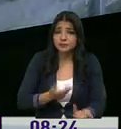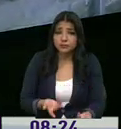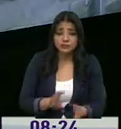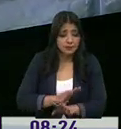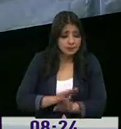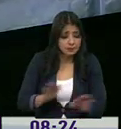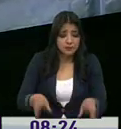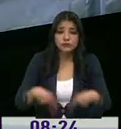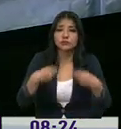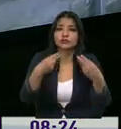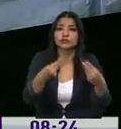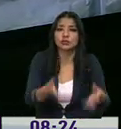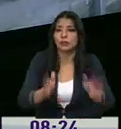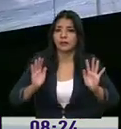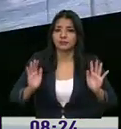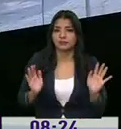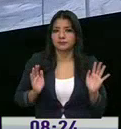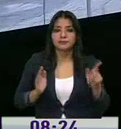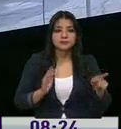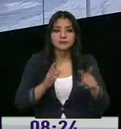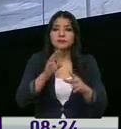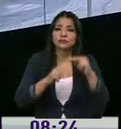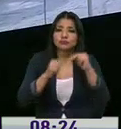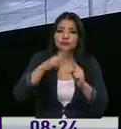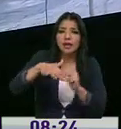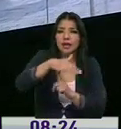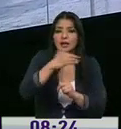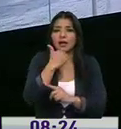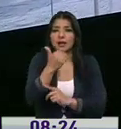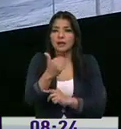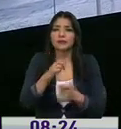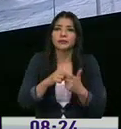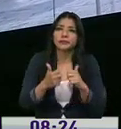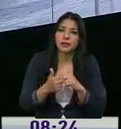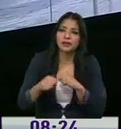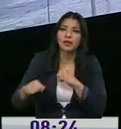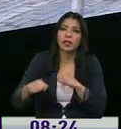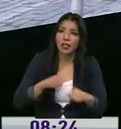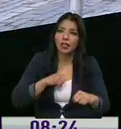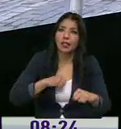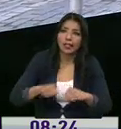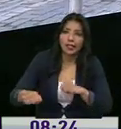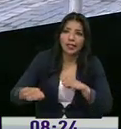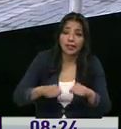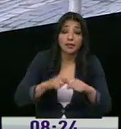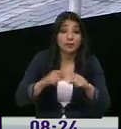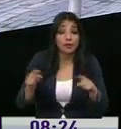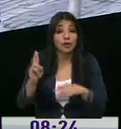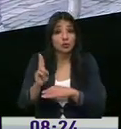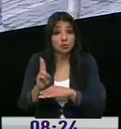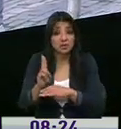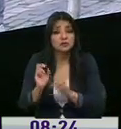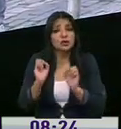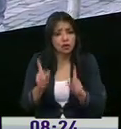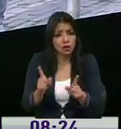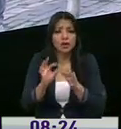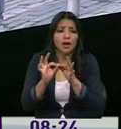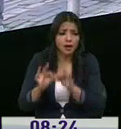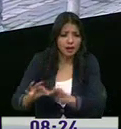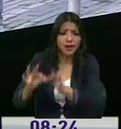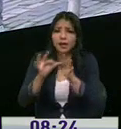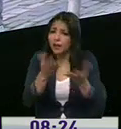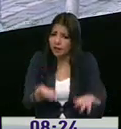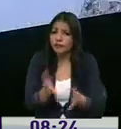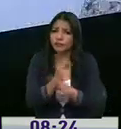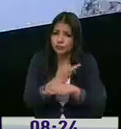señores, nosotros no tomen, hagan un parque. ¿Por qué tanto papeleo? Pero si lo van a usar, entonces rehabilítenlo y póngalo a